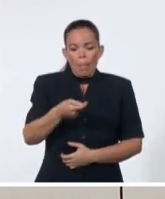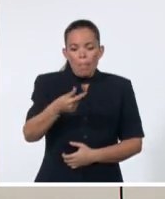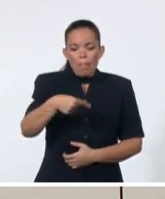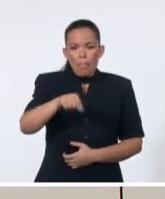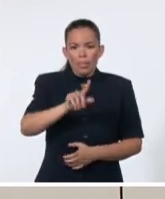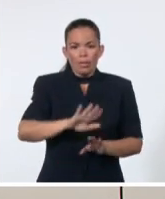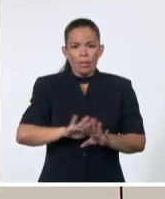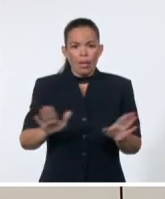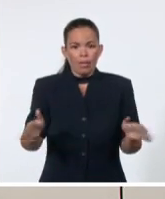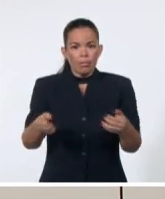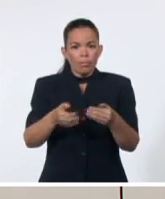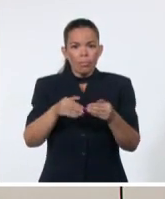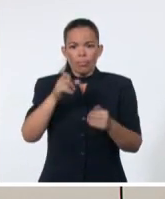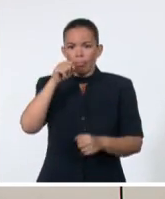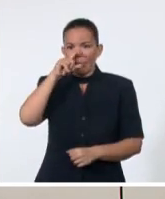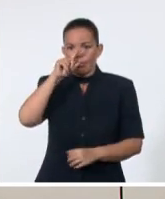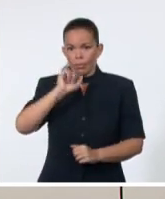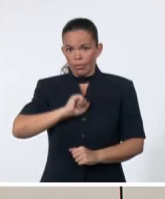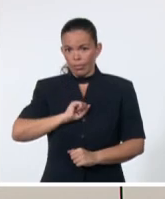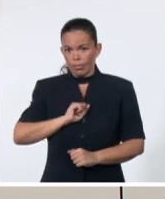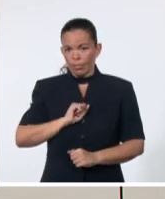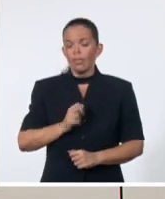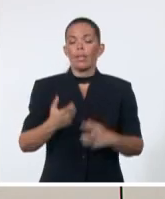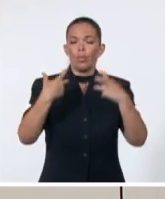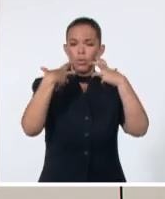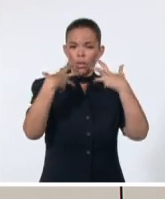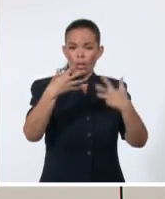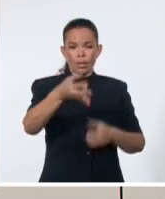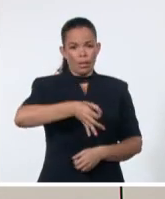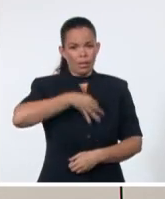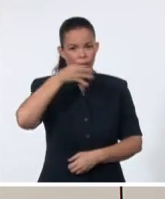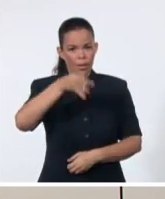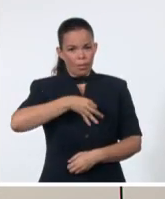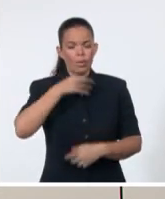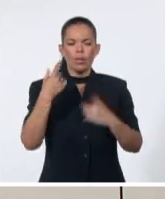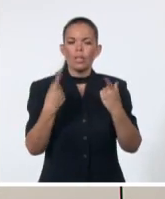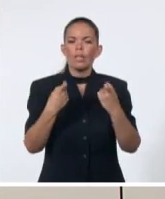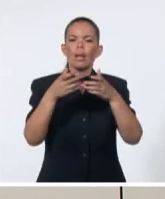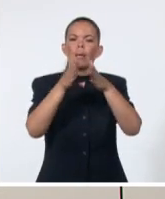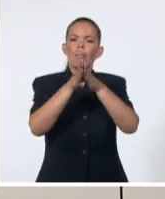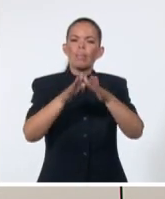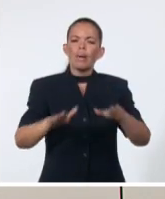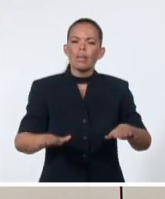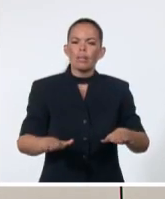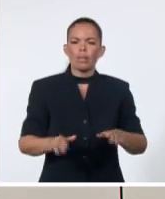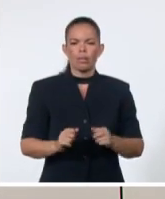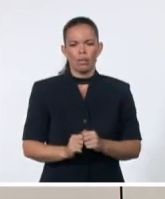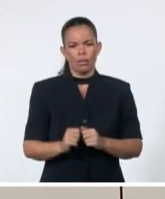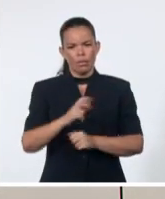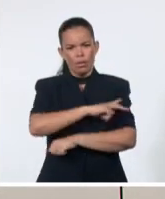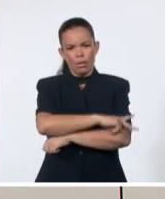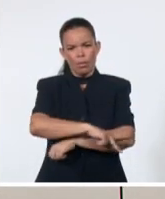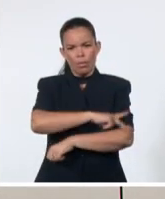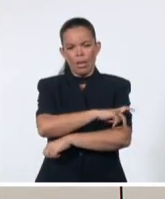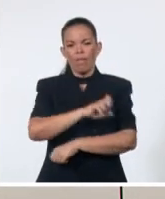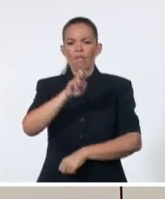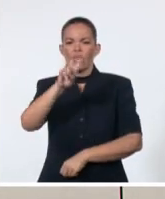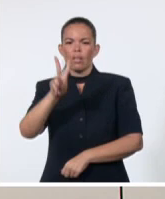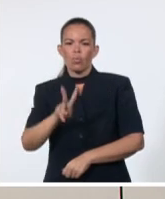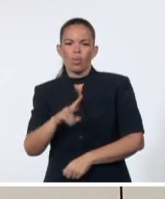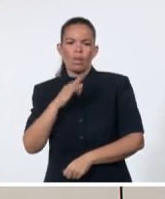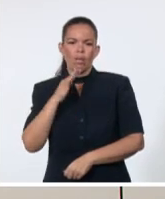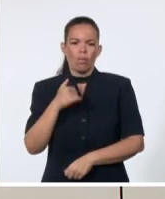muy importante que quiero subrayar, la consolidación de la paz para Venezuela. Todo logrado en unidad de las